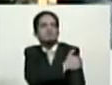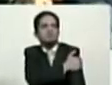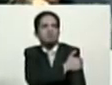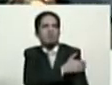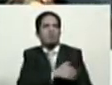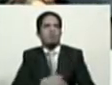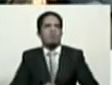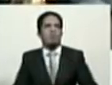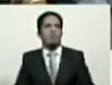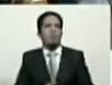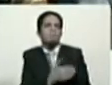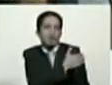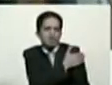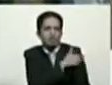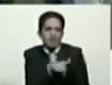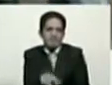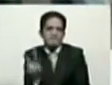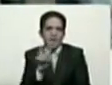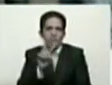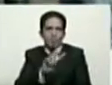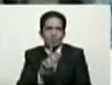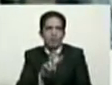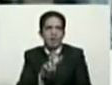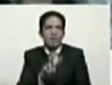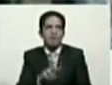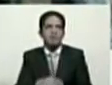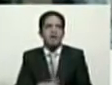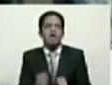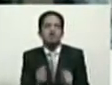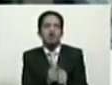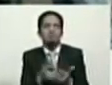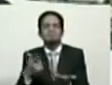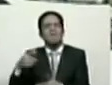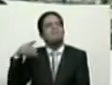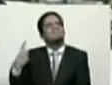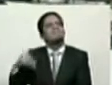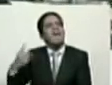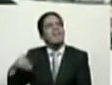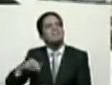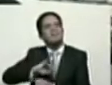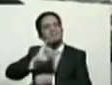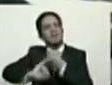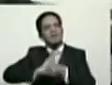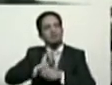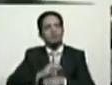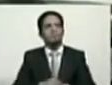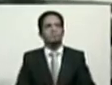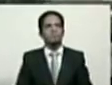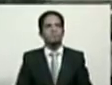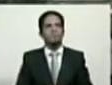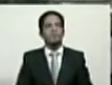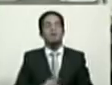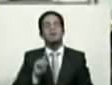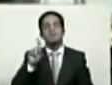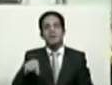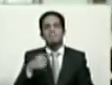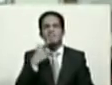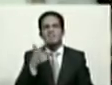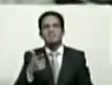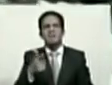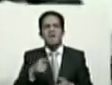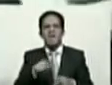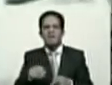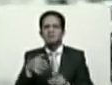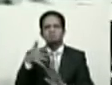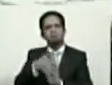venezolana con la derecha extrema internacional por último destacó que los hechos se suscitaron luego de